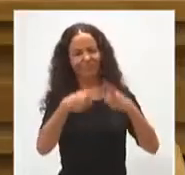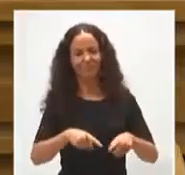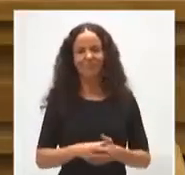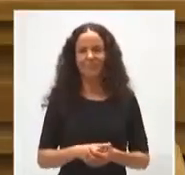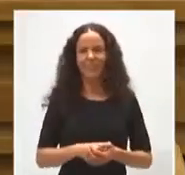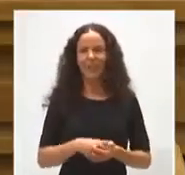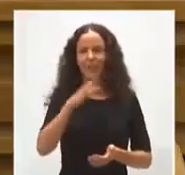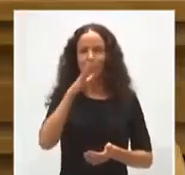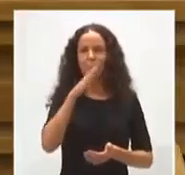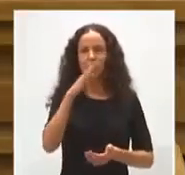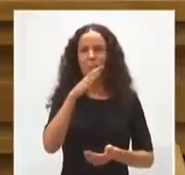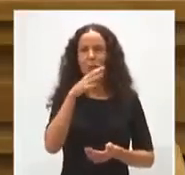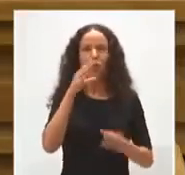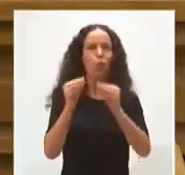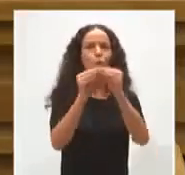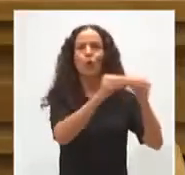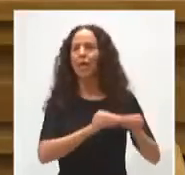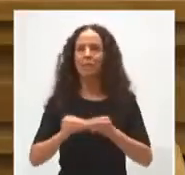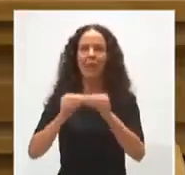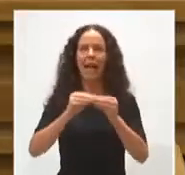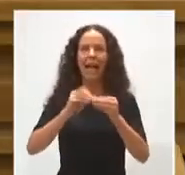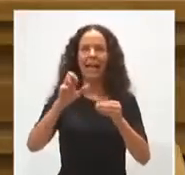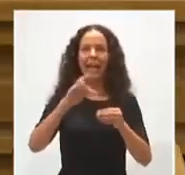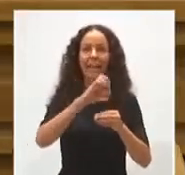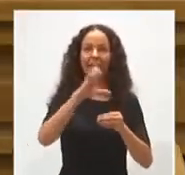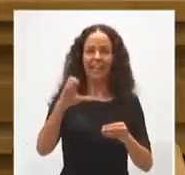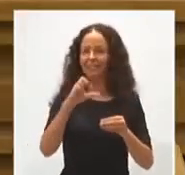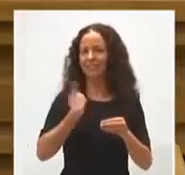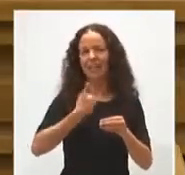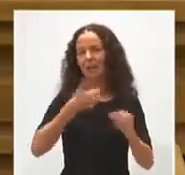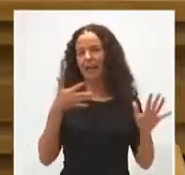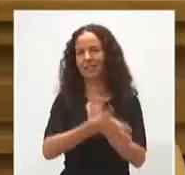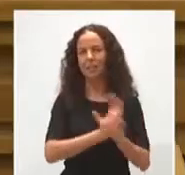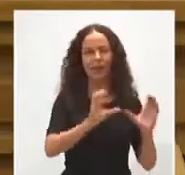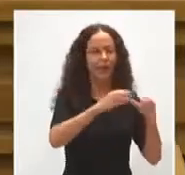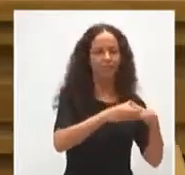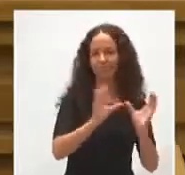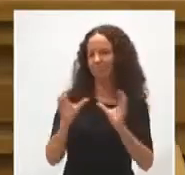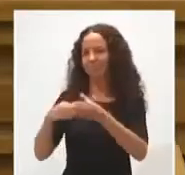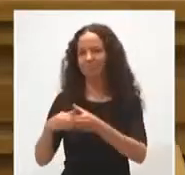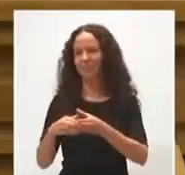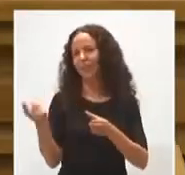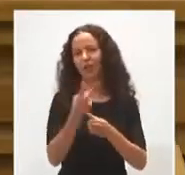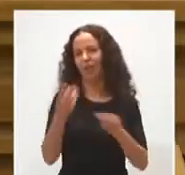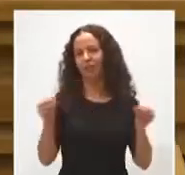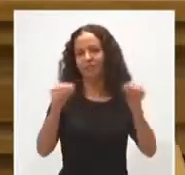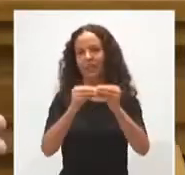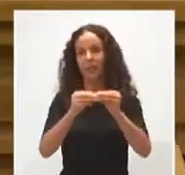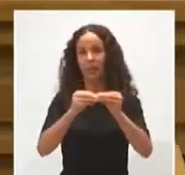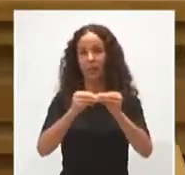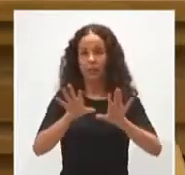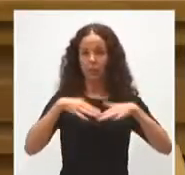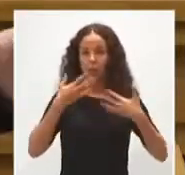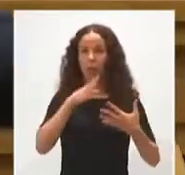unanimidad entre la derecha y la izquierda que se queden de por vida es una cosa que a veces yo la verdad que me sorprende porque hay gente en españa que